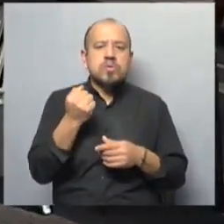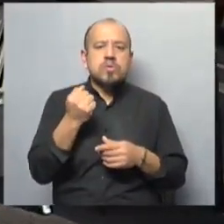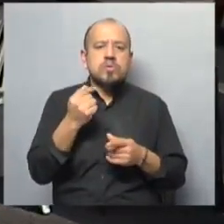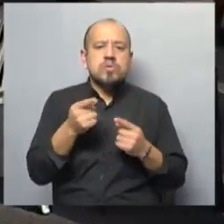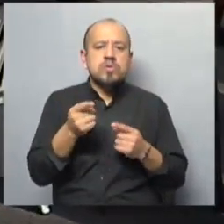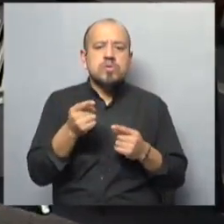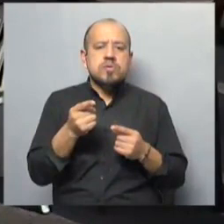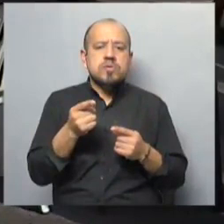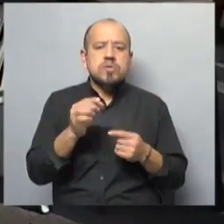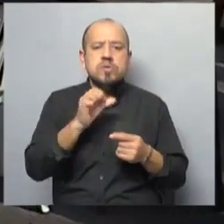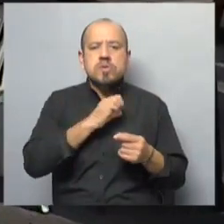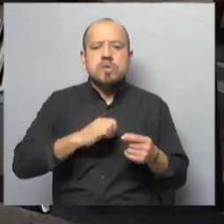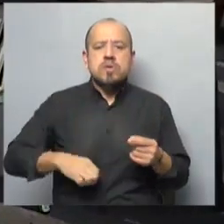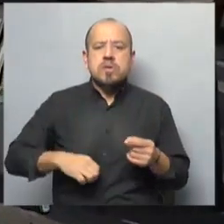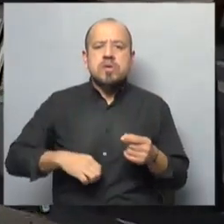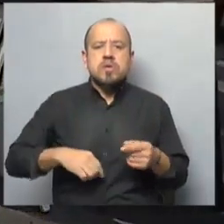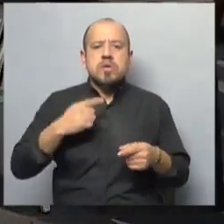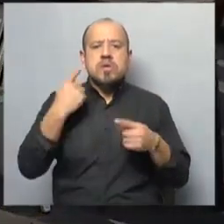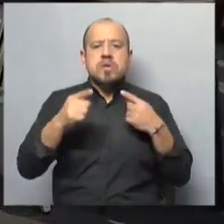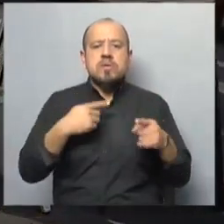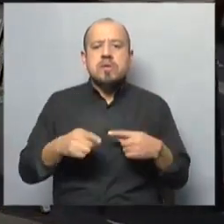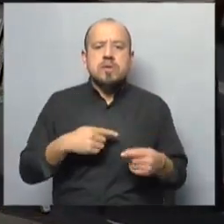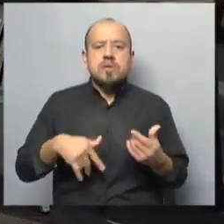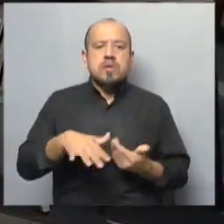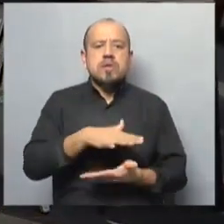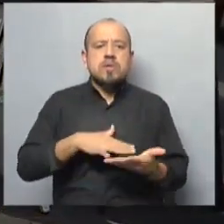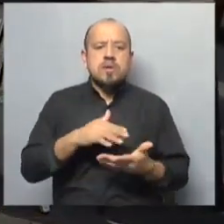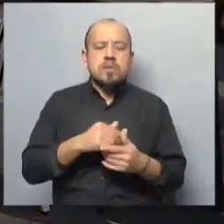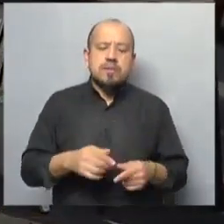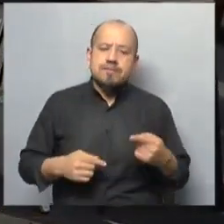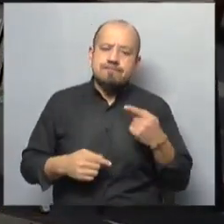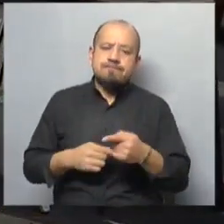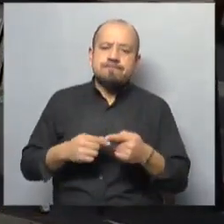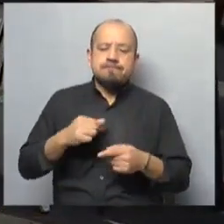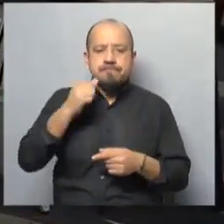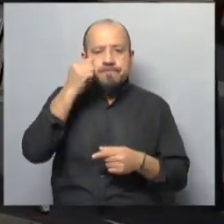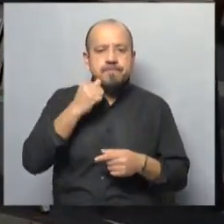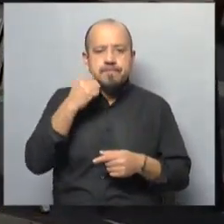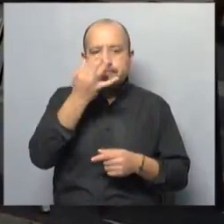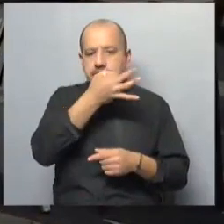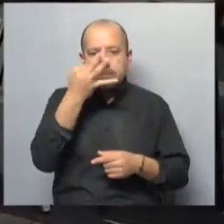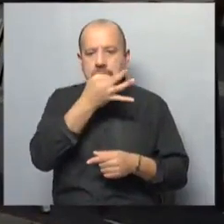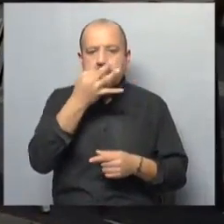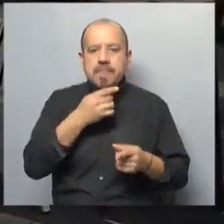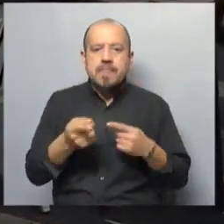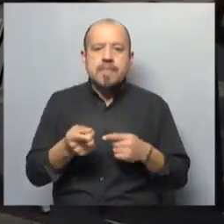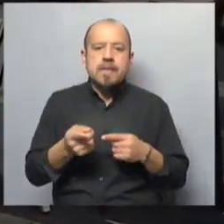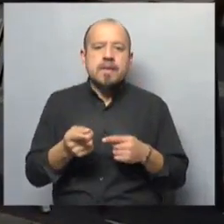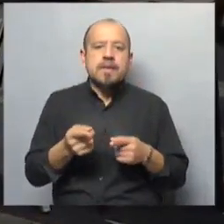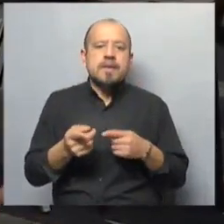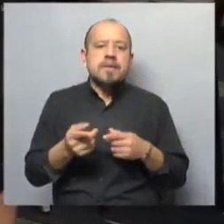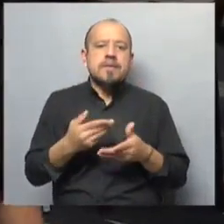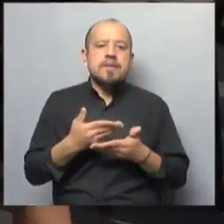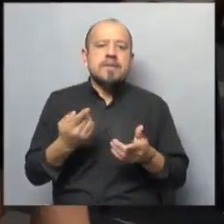presencia del Estado en distintos barrios para combatir lo que es el narcotráfico y el consumo de drogas